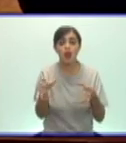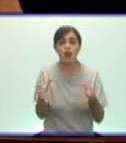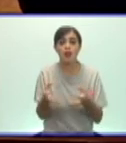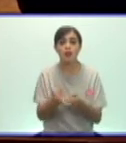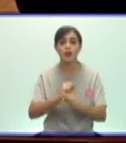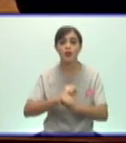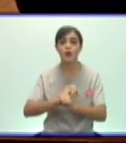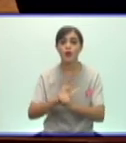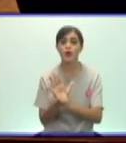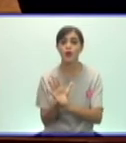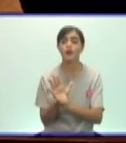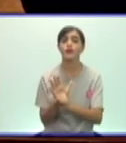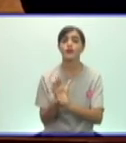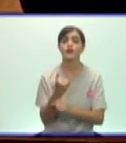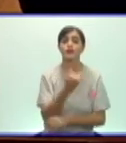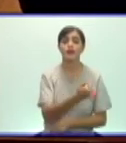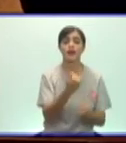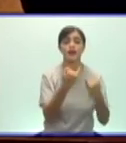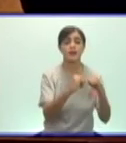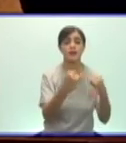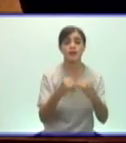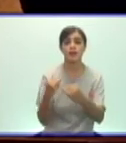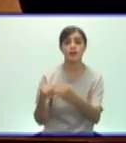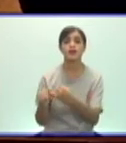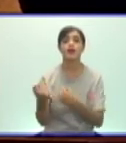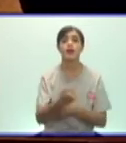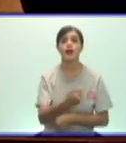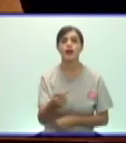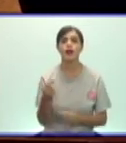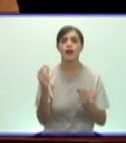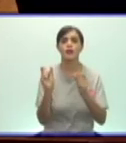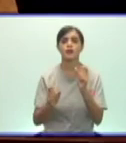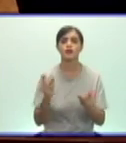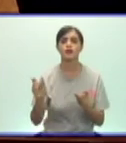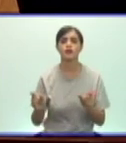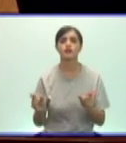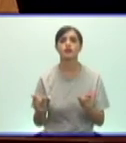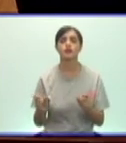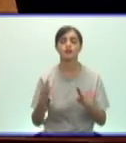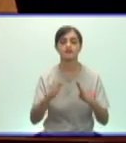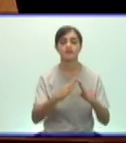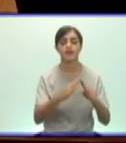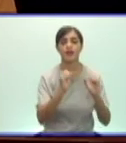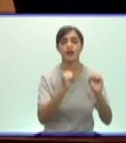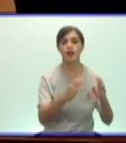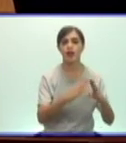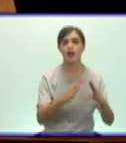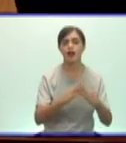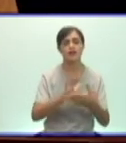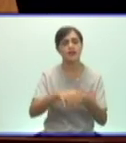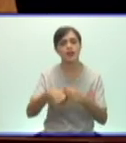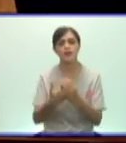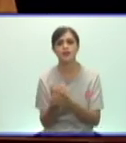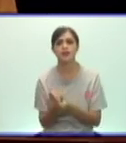que individualmente pueda hacer cada ser humano en cada lugar de residencia. A nosotros nos corresponde